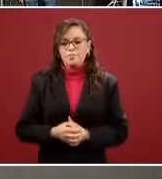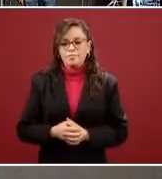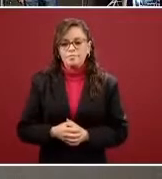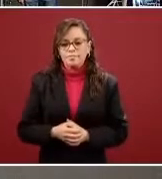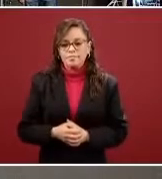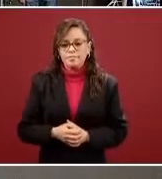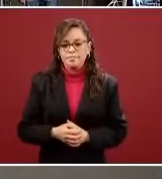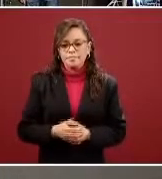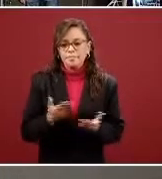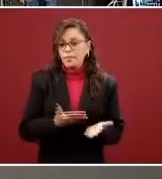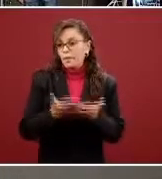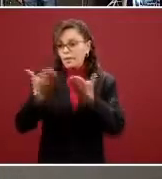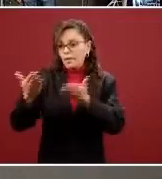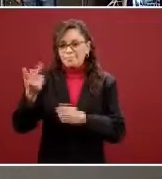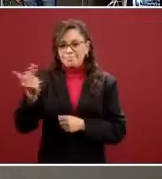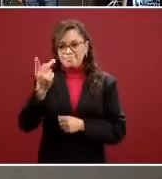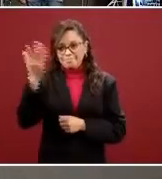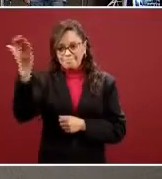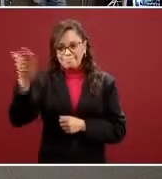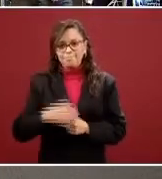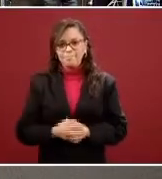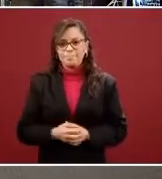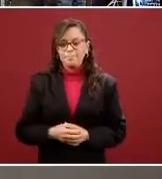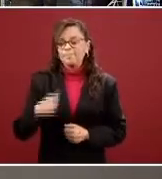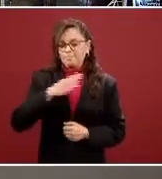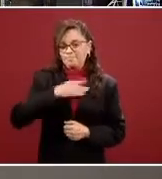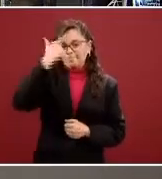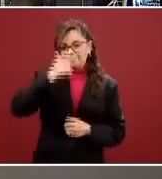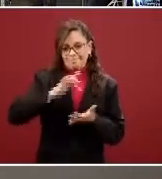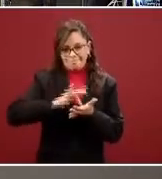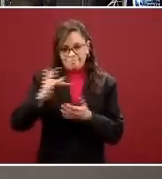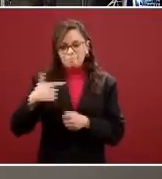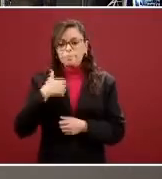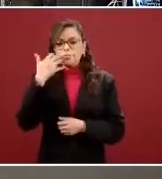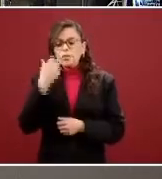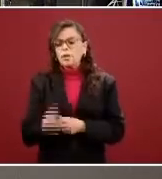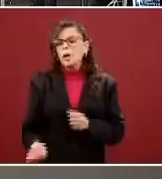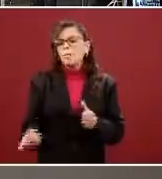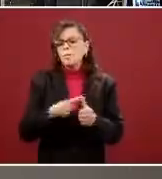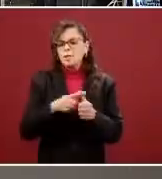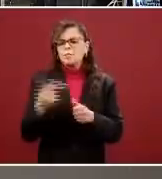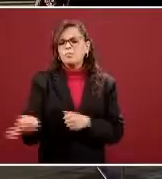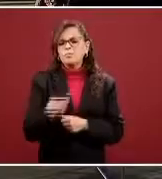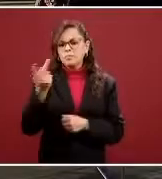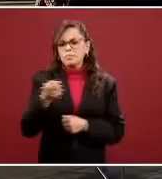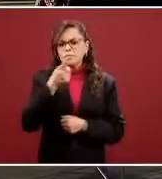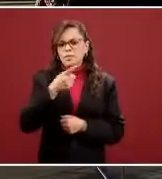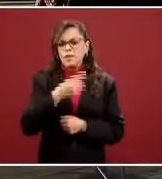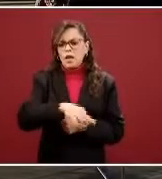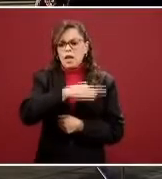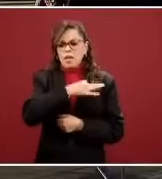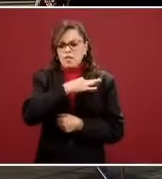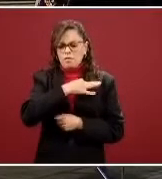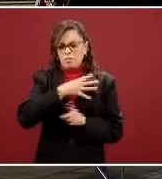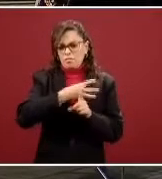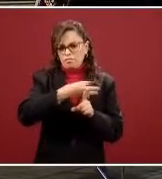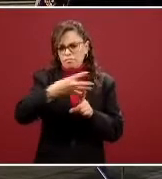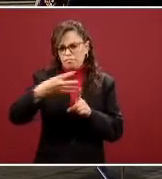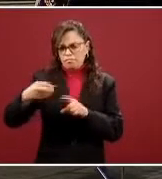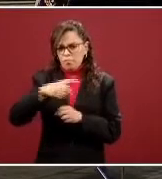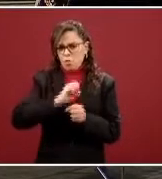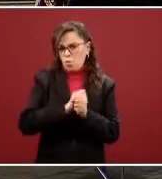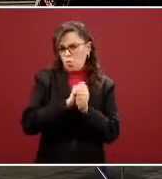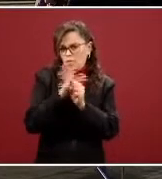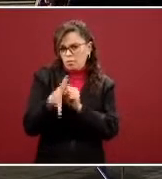siguiente pregunta de este lado. Gracias, buenas noches. Primero le quiero preguntar, las infecciones por coronavirus,